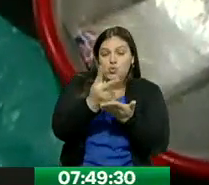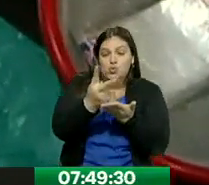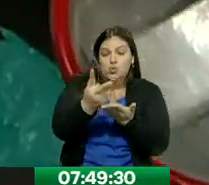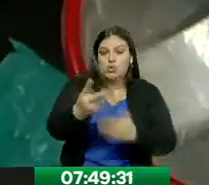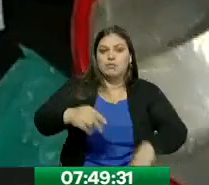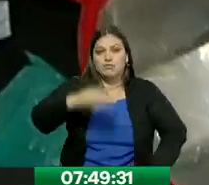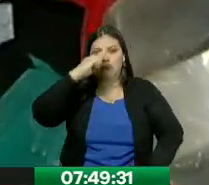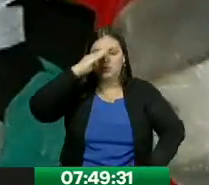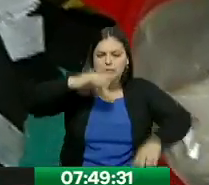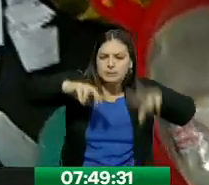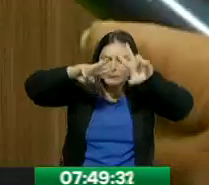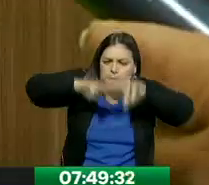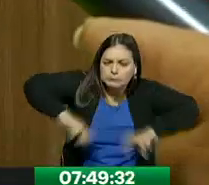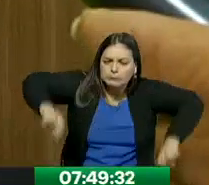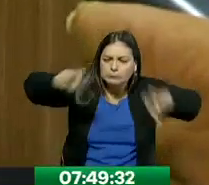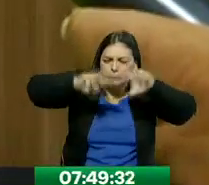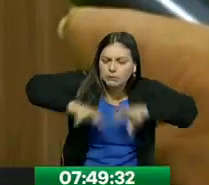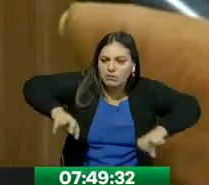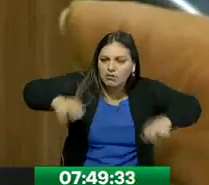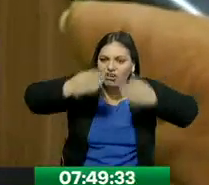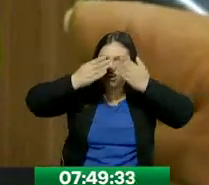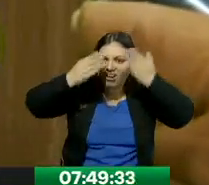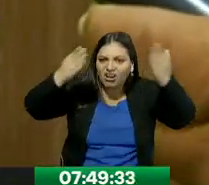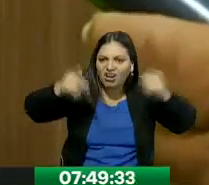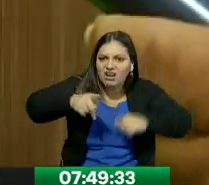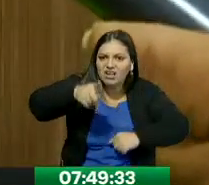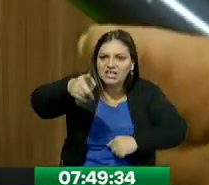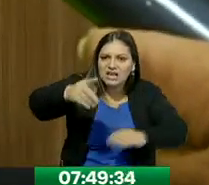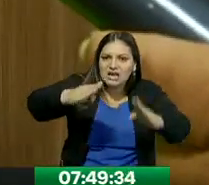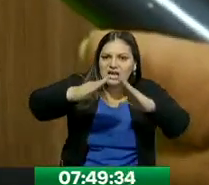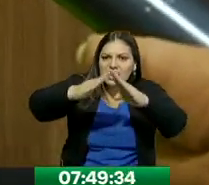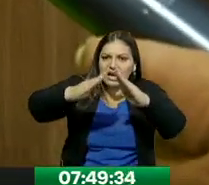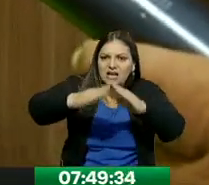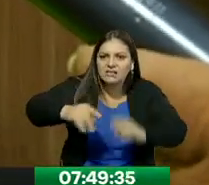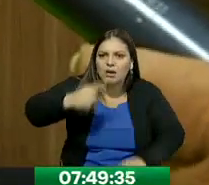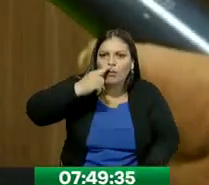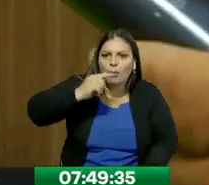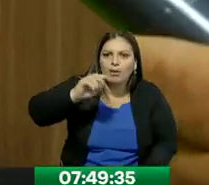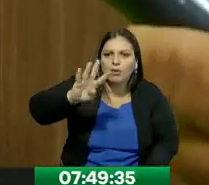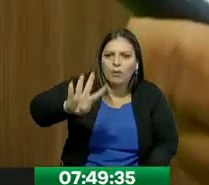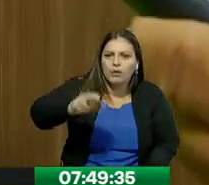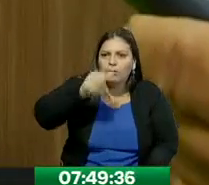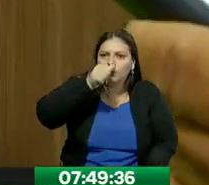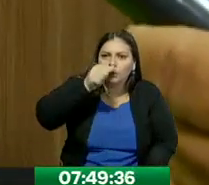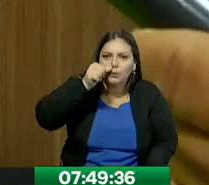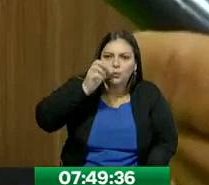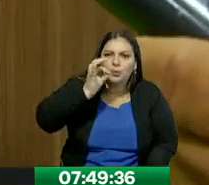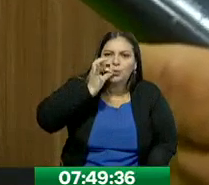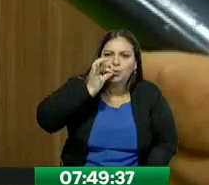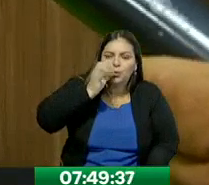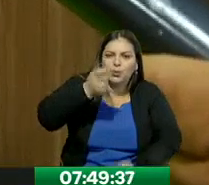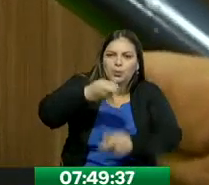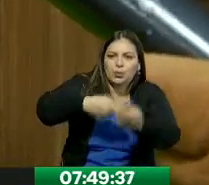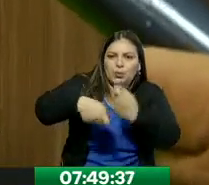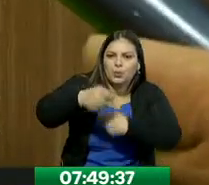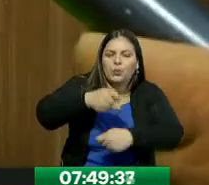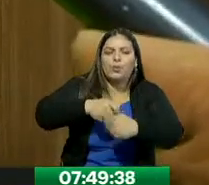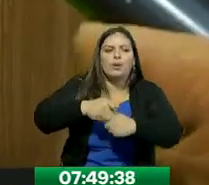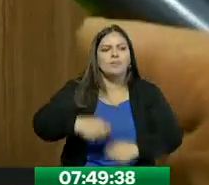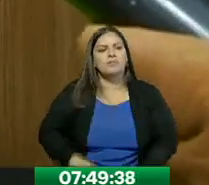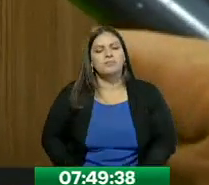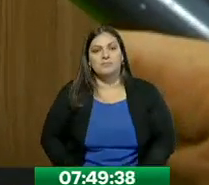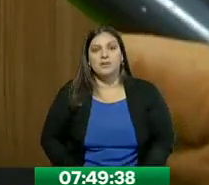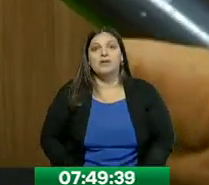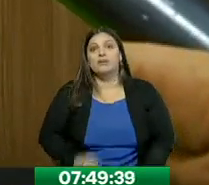cruce de manos. En el cual se detuvo a cuatro personas, que en su poder se